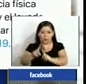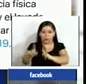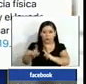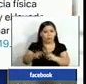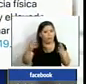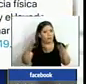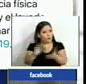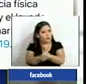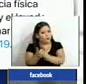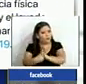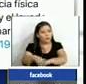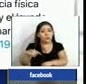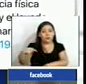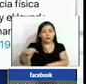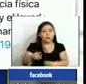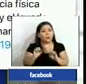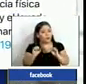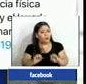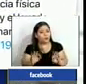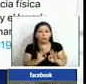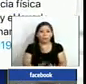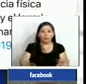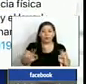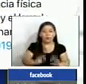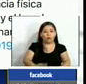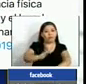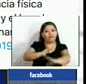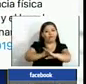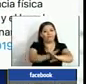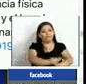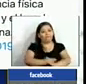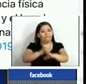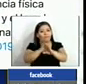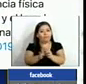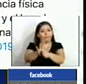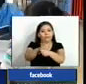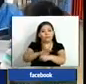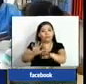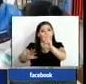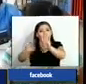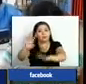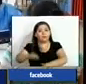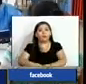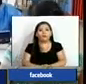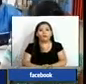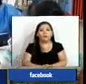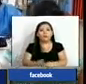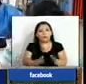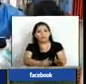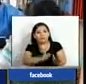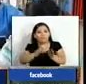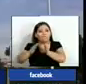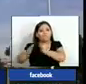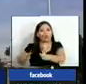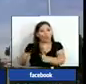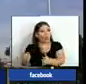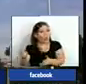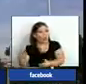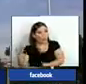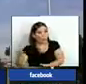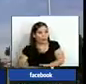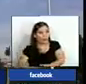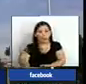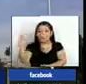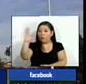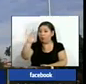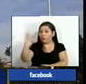lavado frecuente de las manos ayuda a proporcionar un nivel adecuado de protección contra la COVID-19. El otro lado de la medalla. Brasil es el